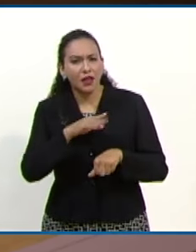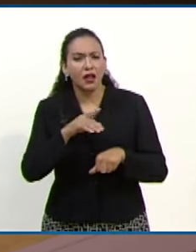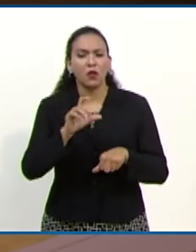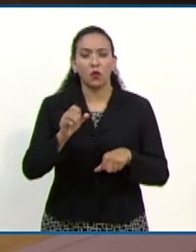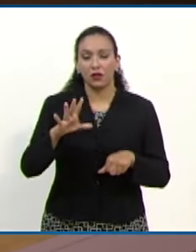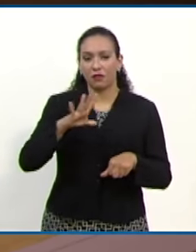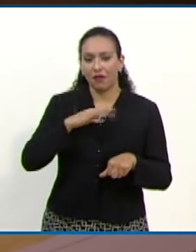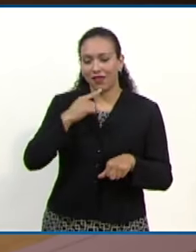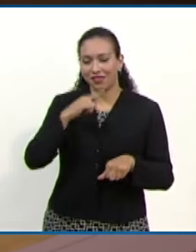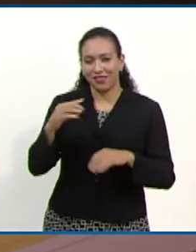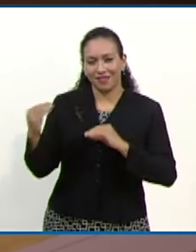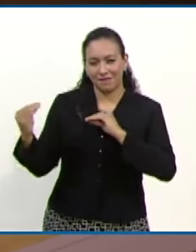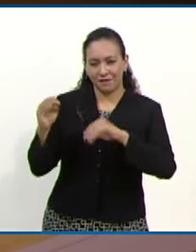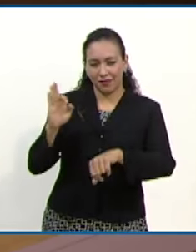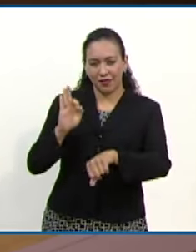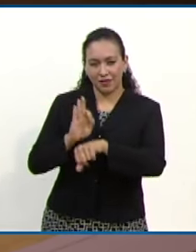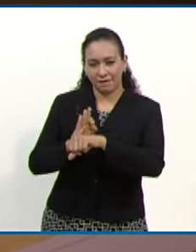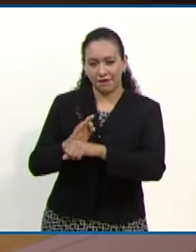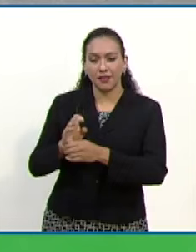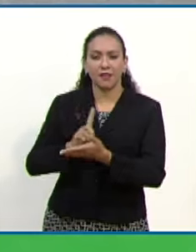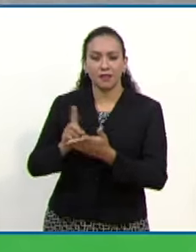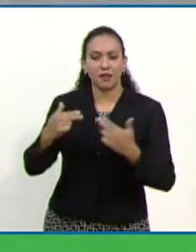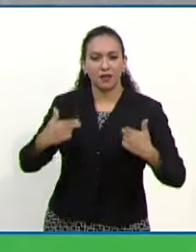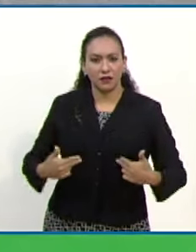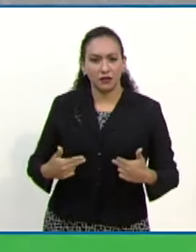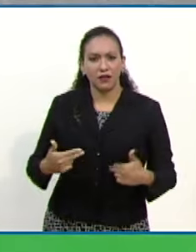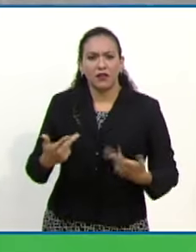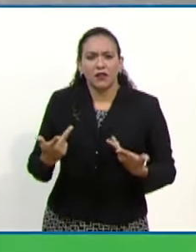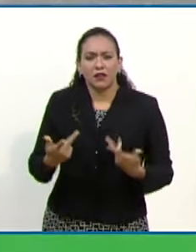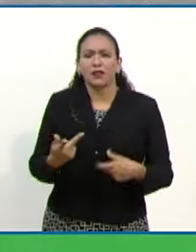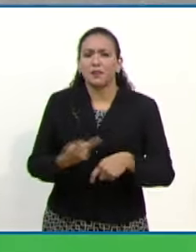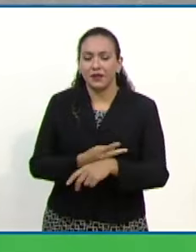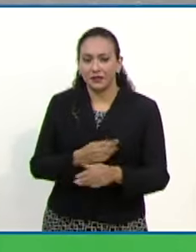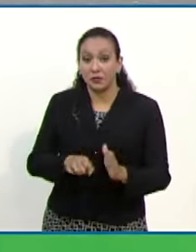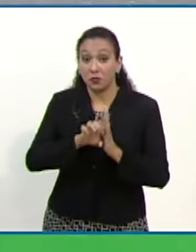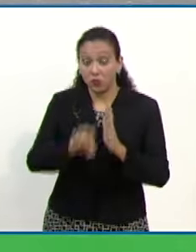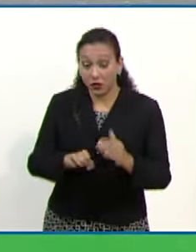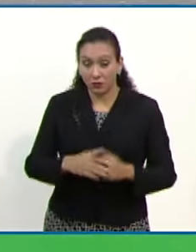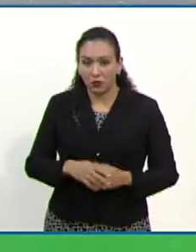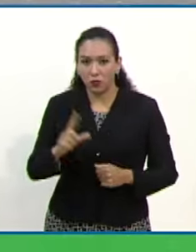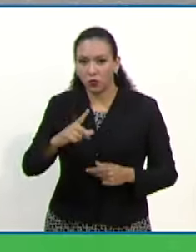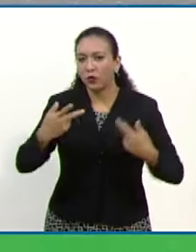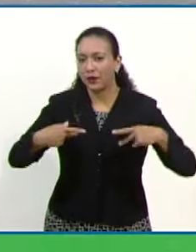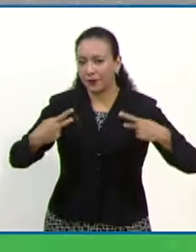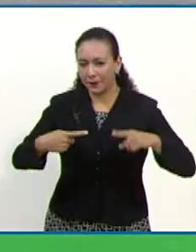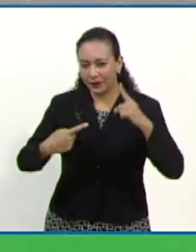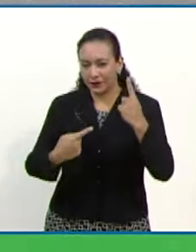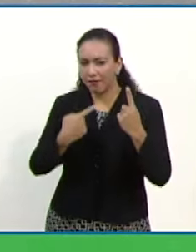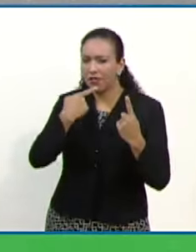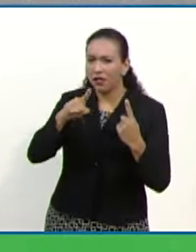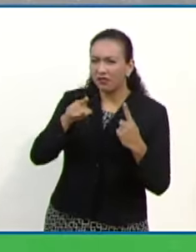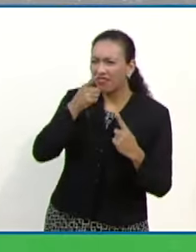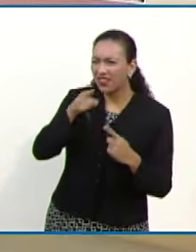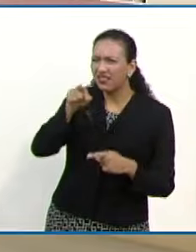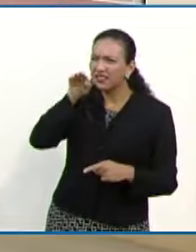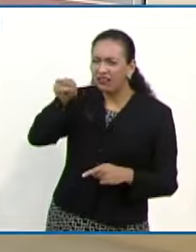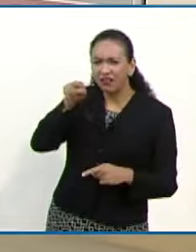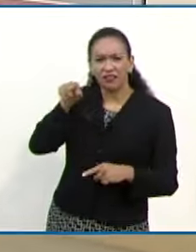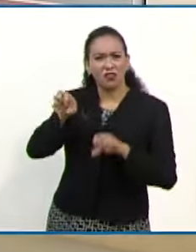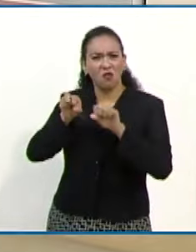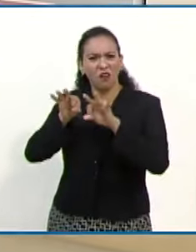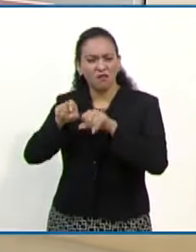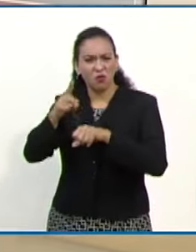amparo, principal medio de defensa que tiene el ciudadano contra actos de autoridad y abuso de poder. El magistrado Juan